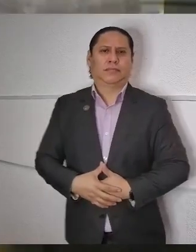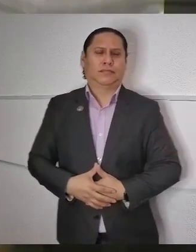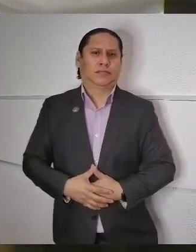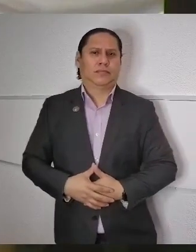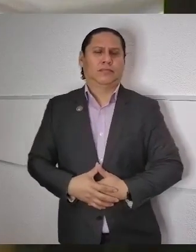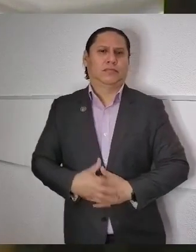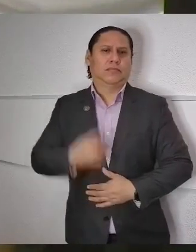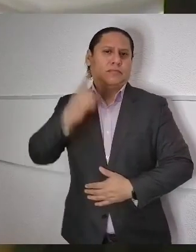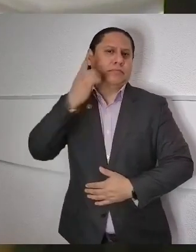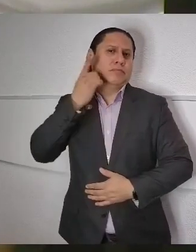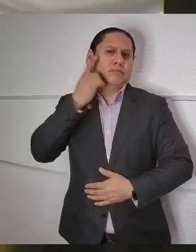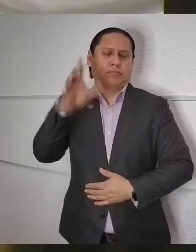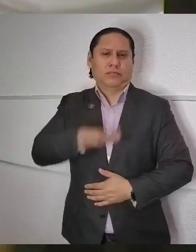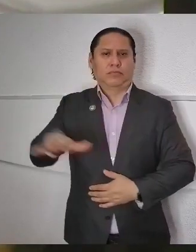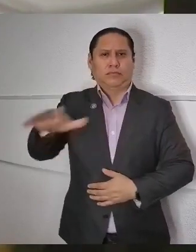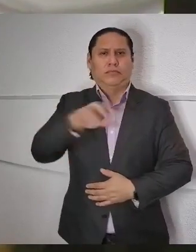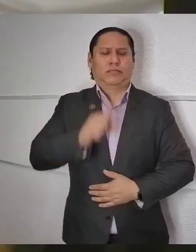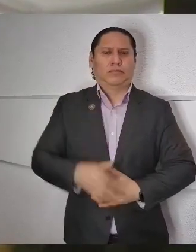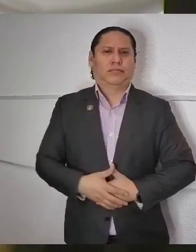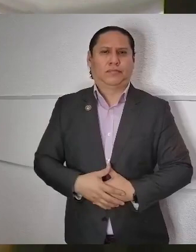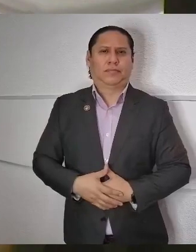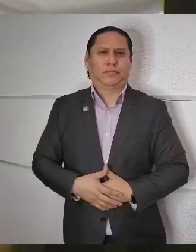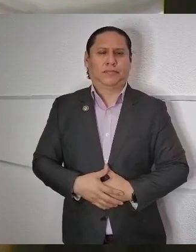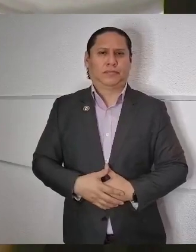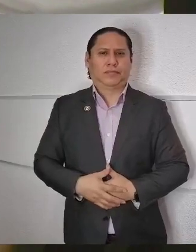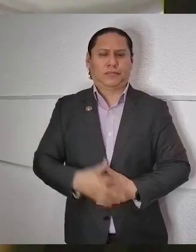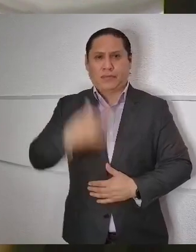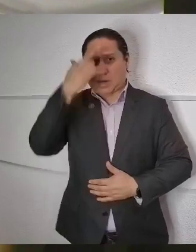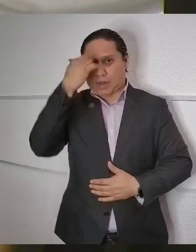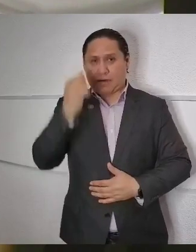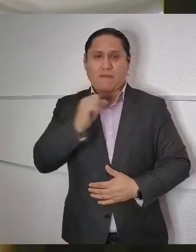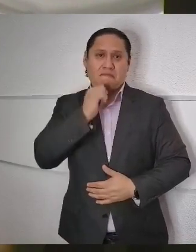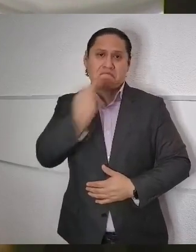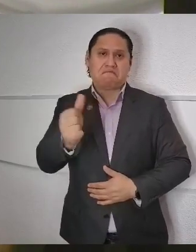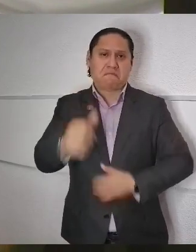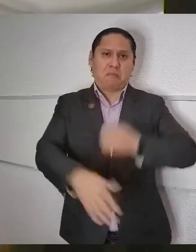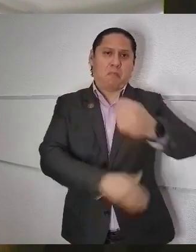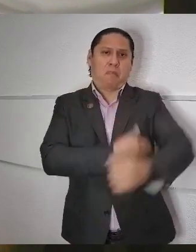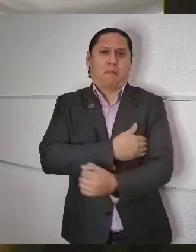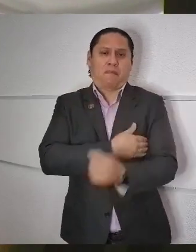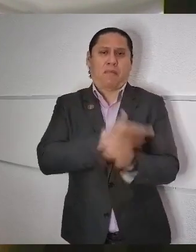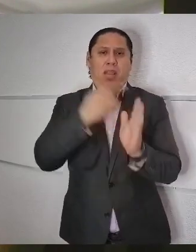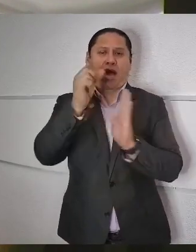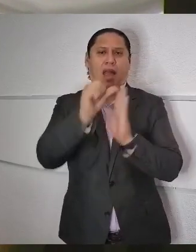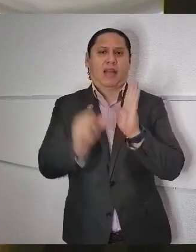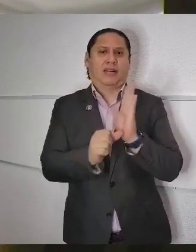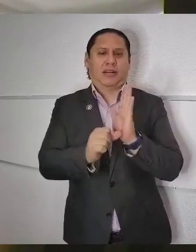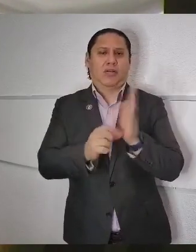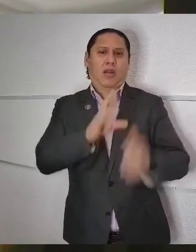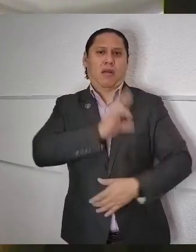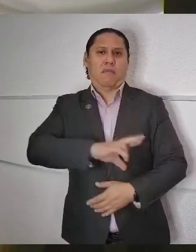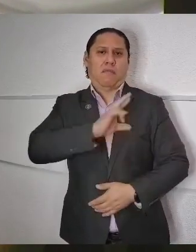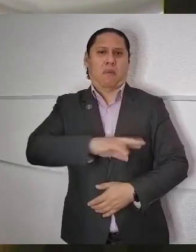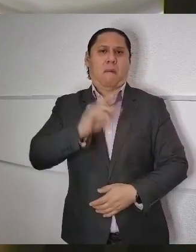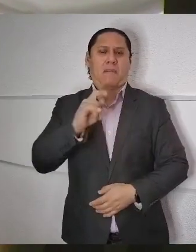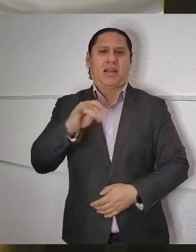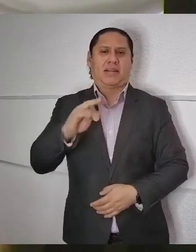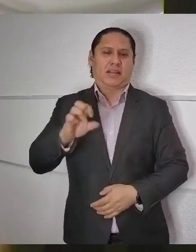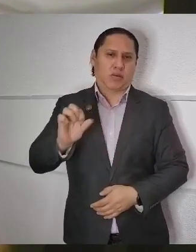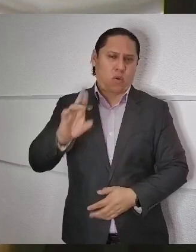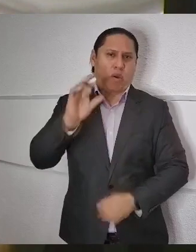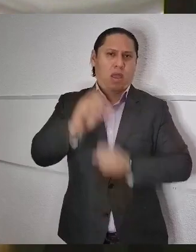Señoras y señores legisladores, en razón de no haberse reservado ningún artículo en lo particular,